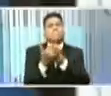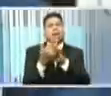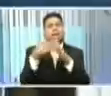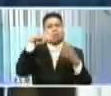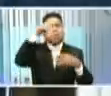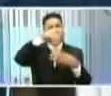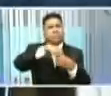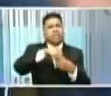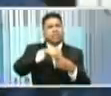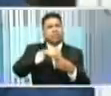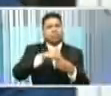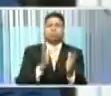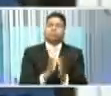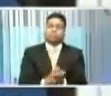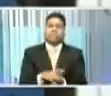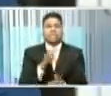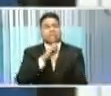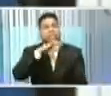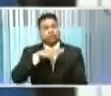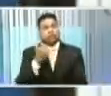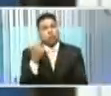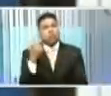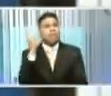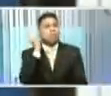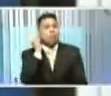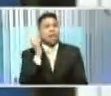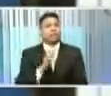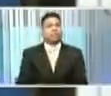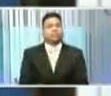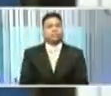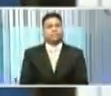al médico de familia al lado de su casa.